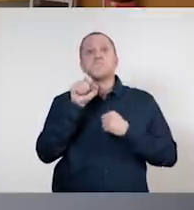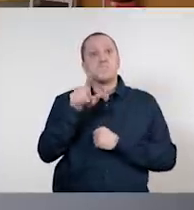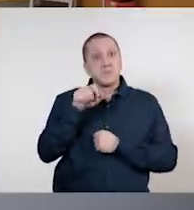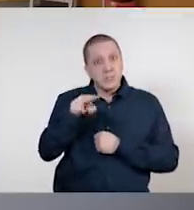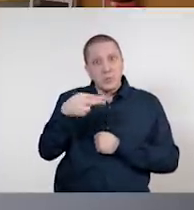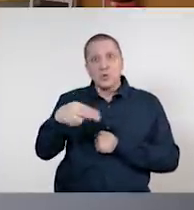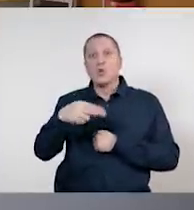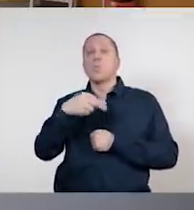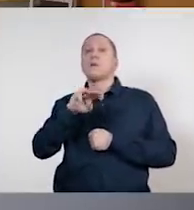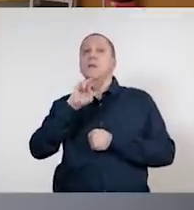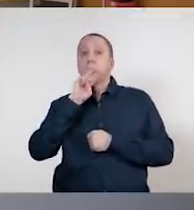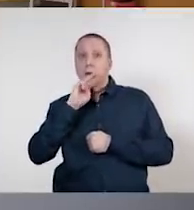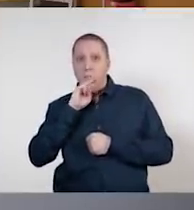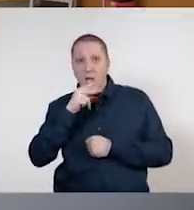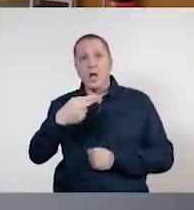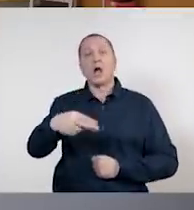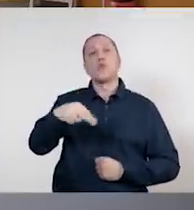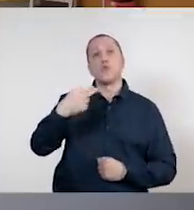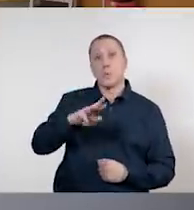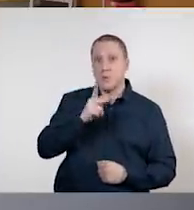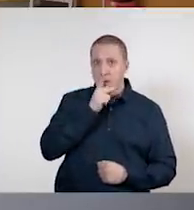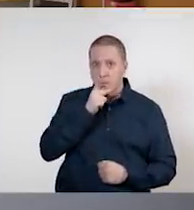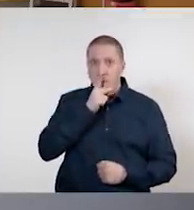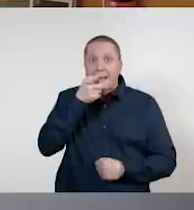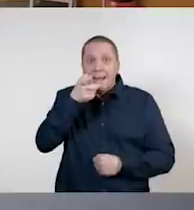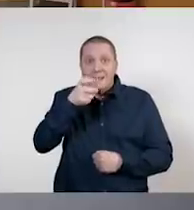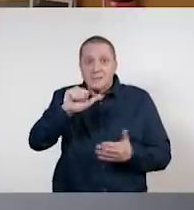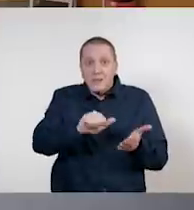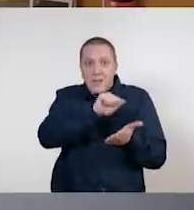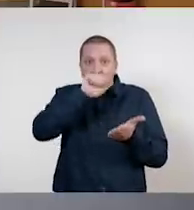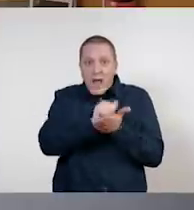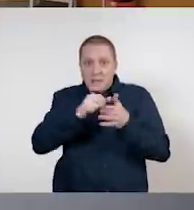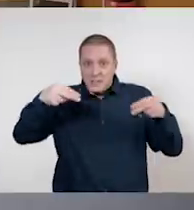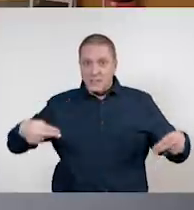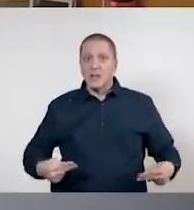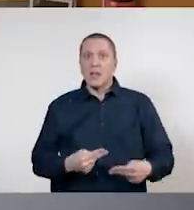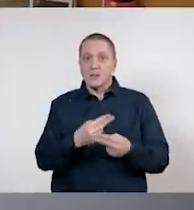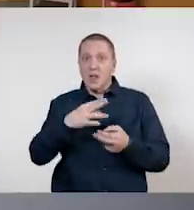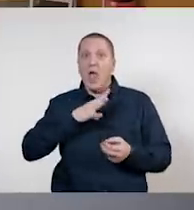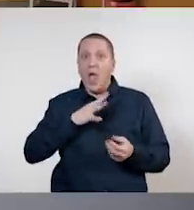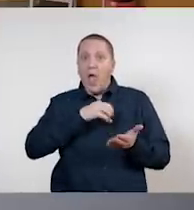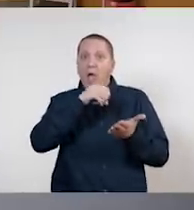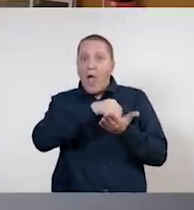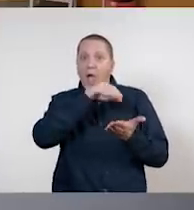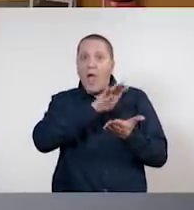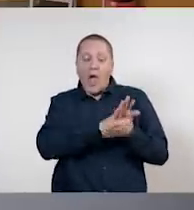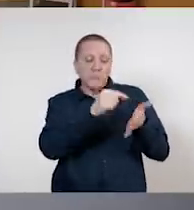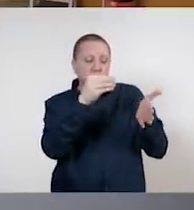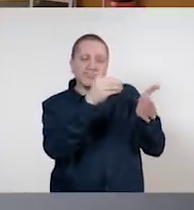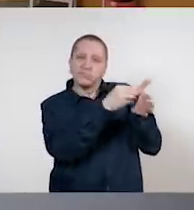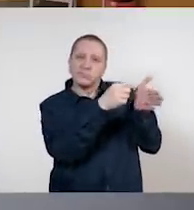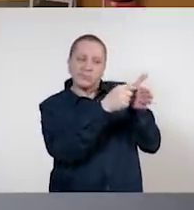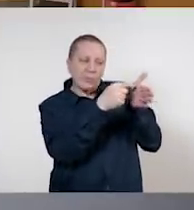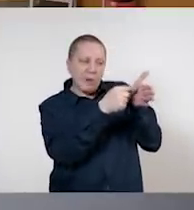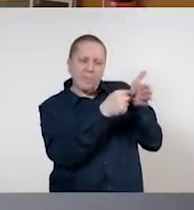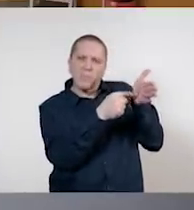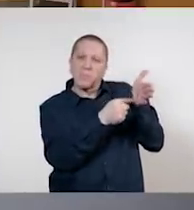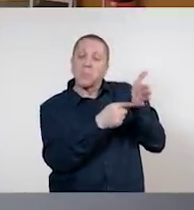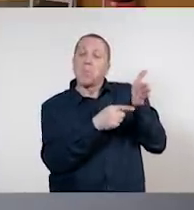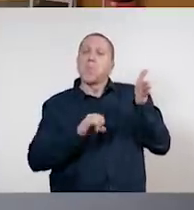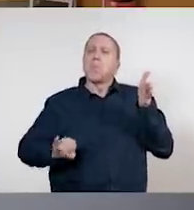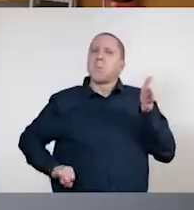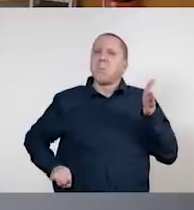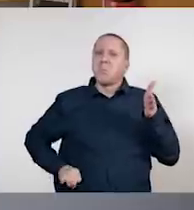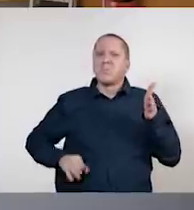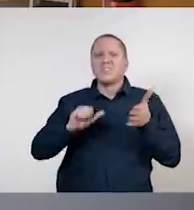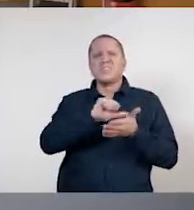el nombre de mamá, el nombre de papá, son datos que vienen en el acta de nacimiento. Qué interesante.